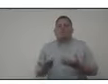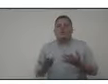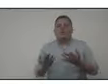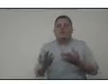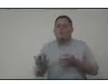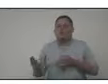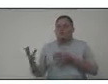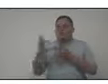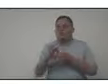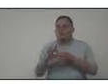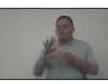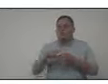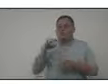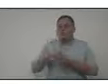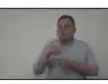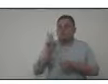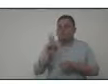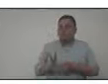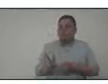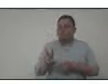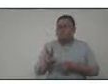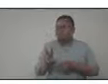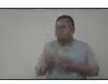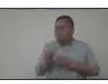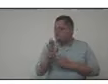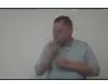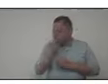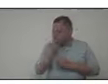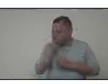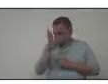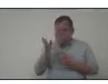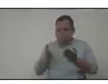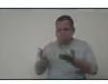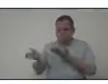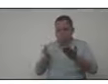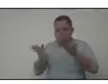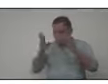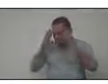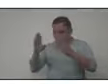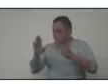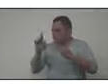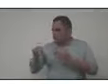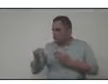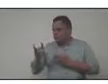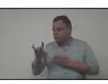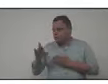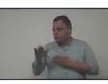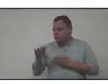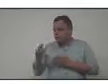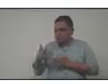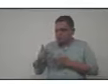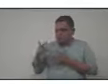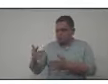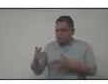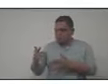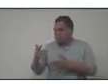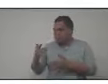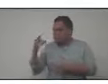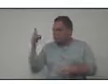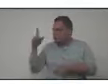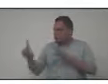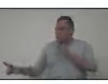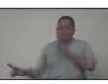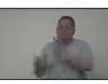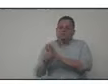detectar la población venezolana, sobre todo, a la que nos hemos ido acostumbrando y que hay que prestarle unos servicios? No porque Nuria, gerente, quiera, es una